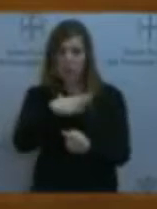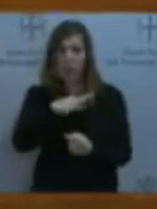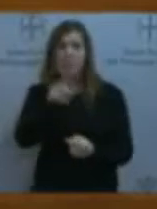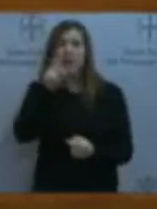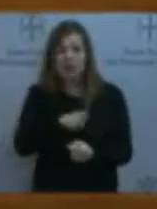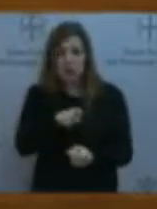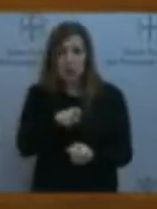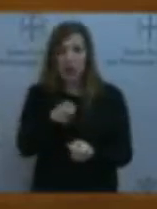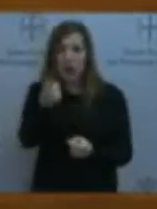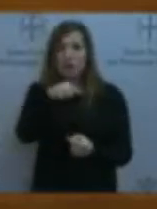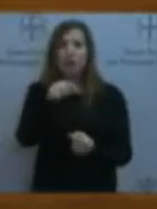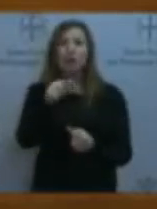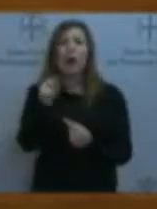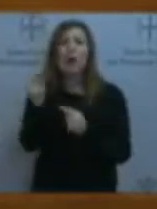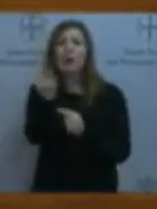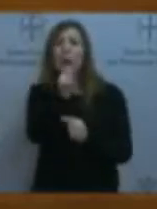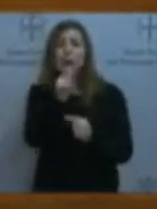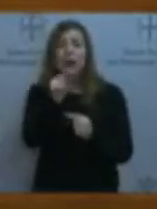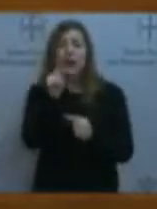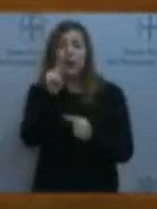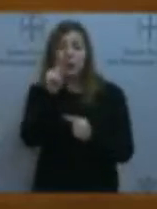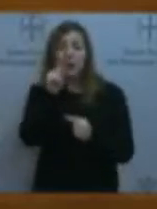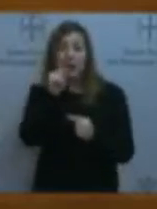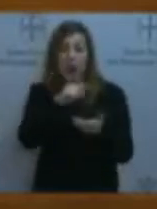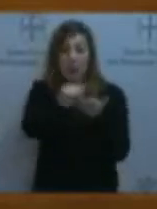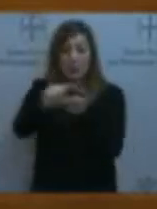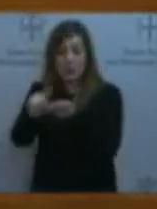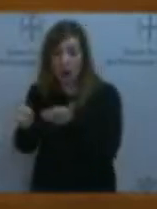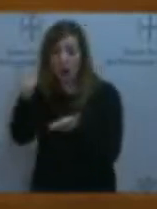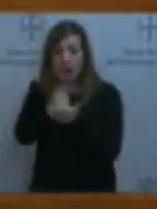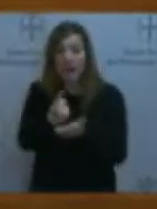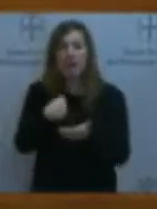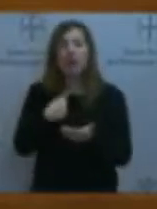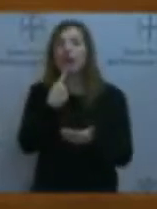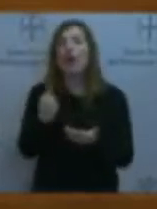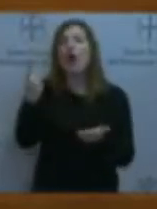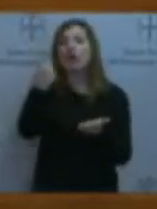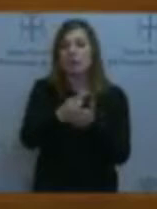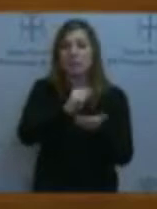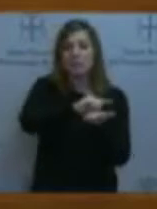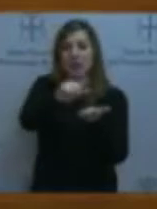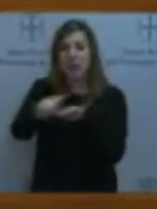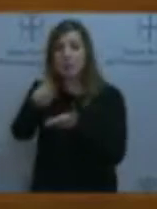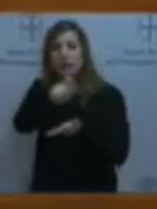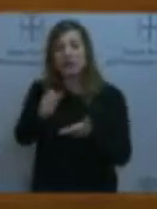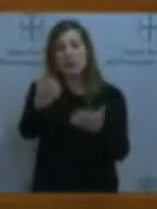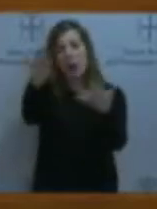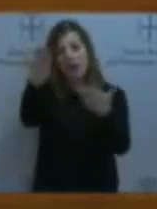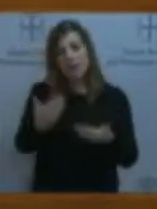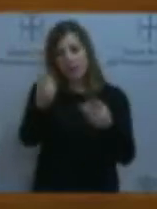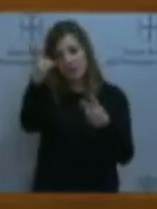favor, retuitead este otro, en el que pido ayuda para todas las personas que vengan a socorrer a las víctimas del